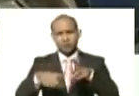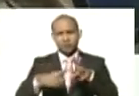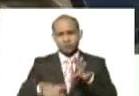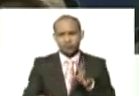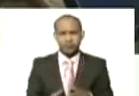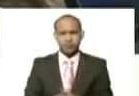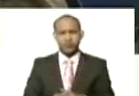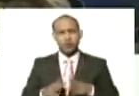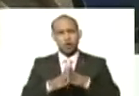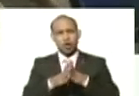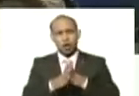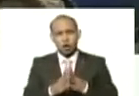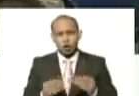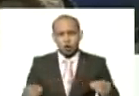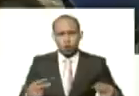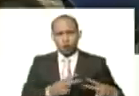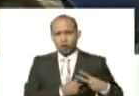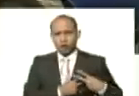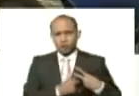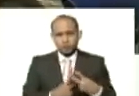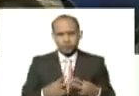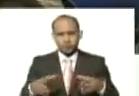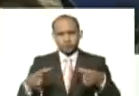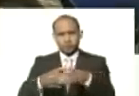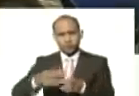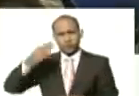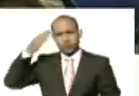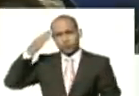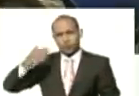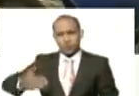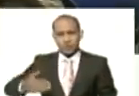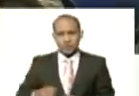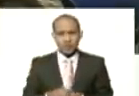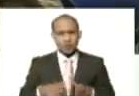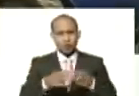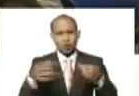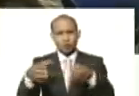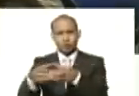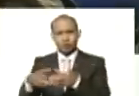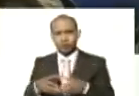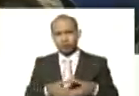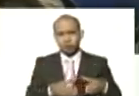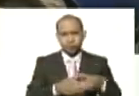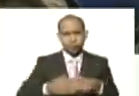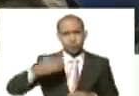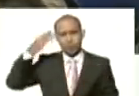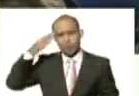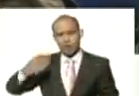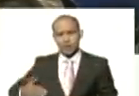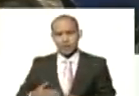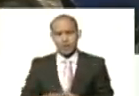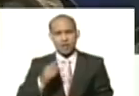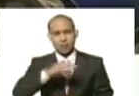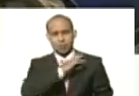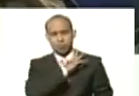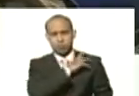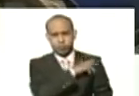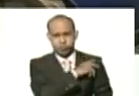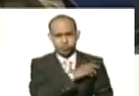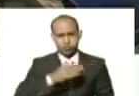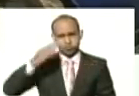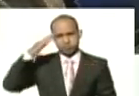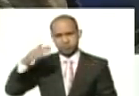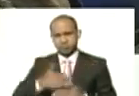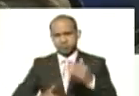de todos los el personal militar de nuestros componentes militares, el gran esfuerzo de sus comandantes y de todos los comandantes